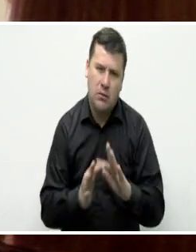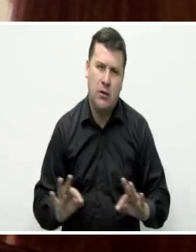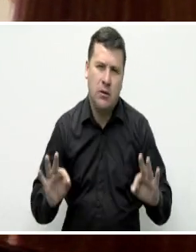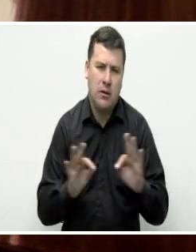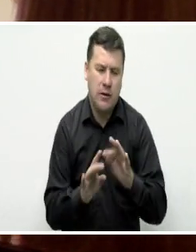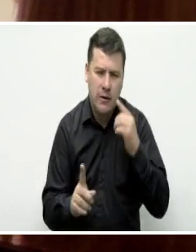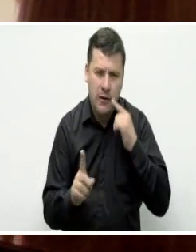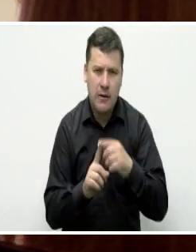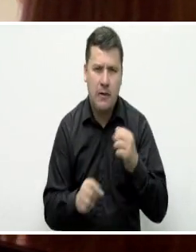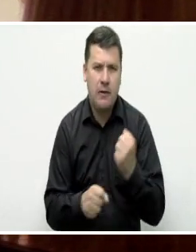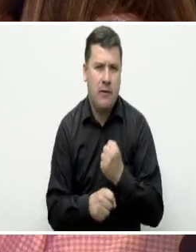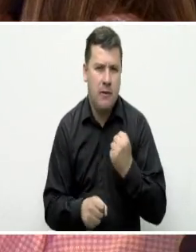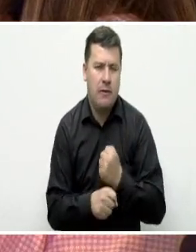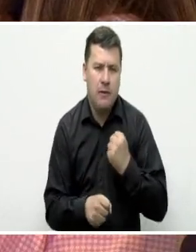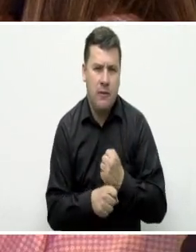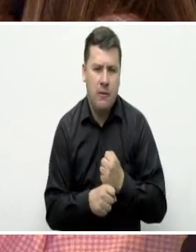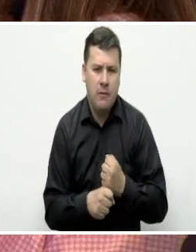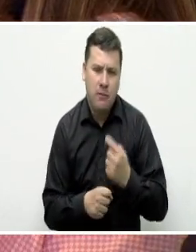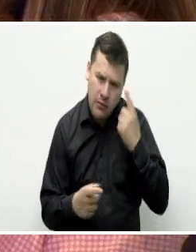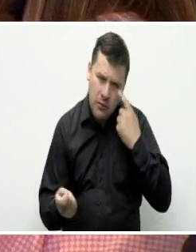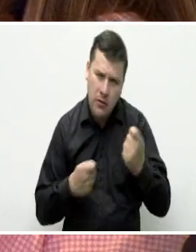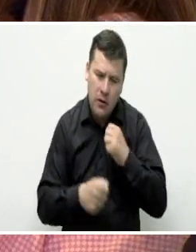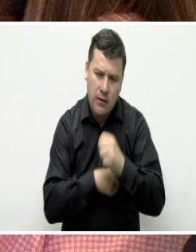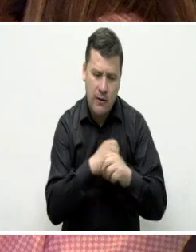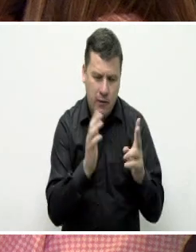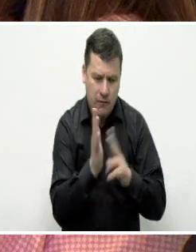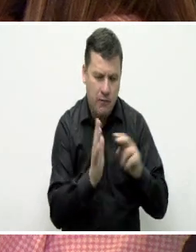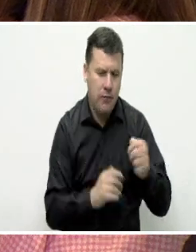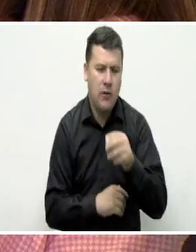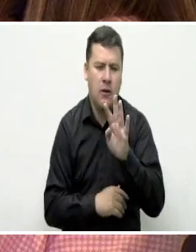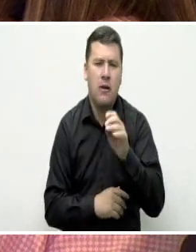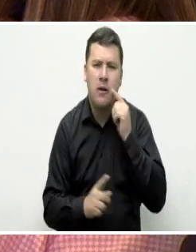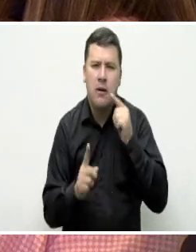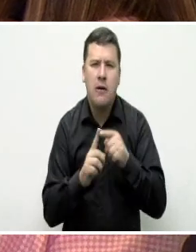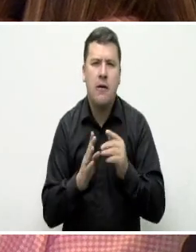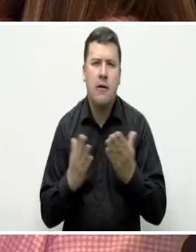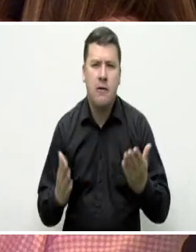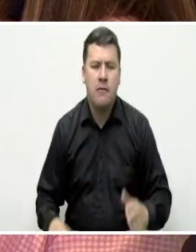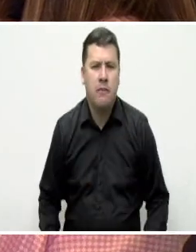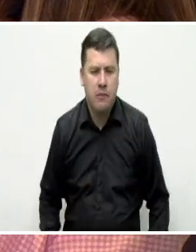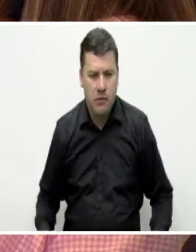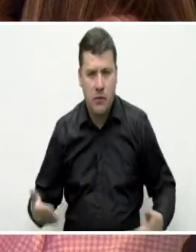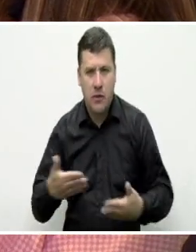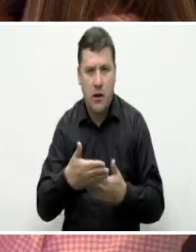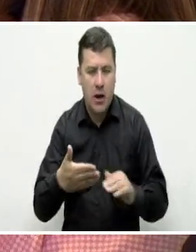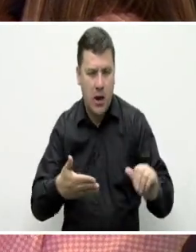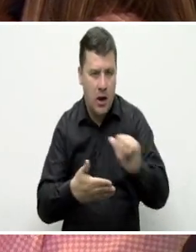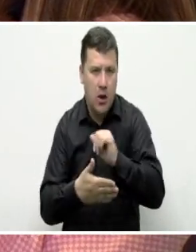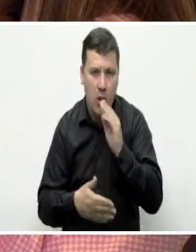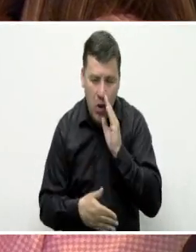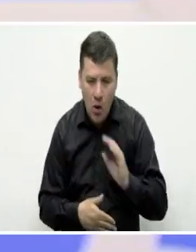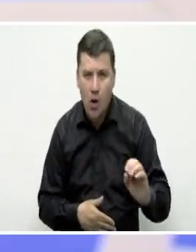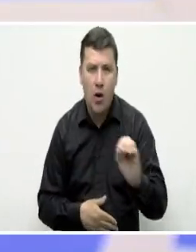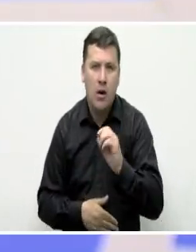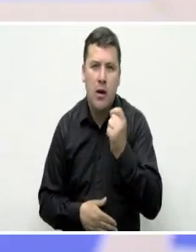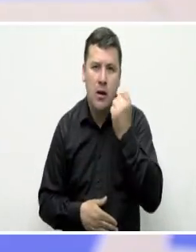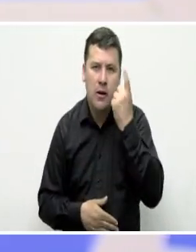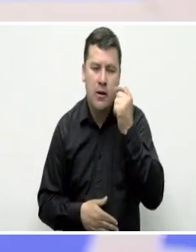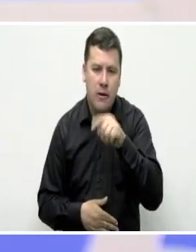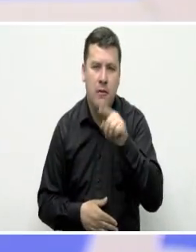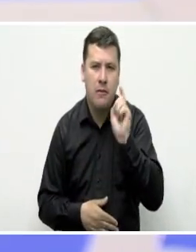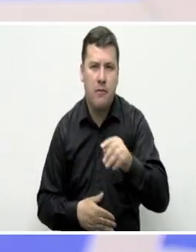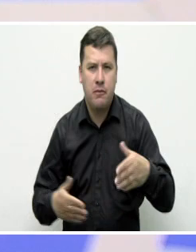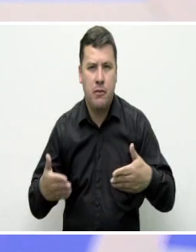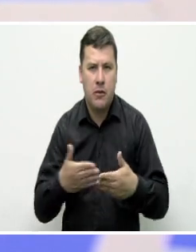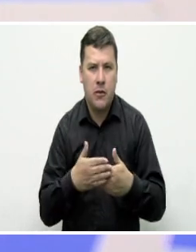importante trabajar, y eso será una de las estrategias del 2019, en que esas mujeres y los hombres entiendan que